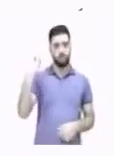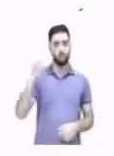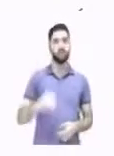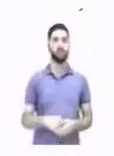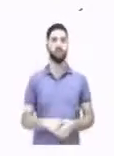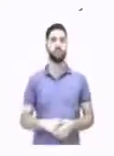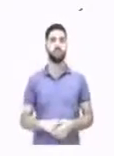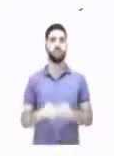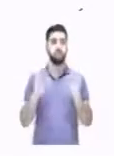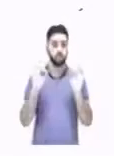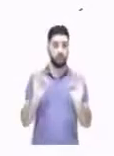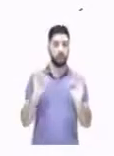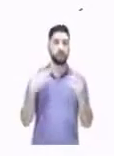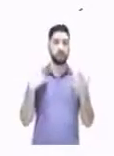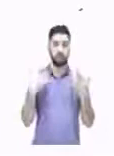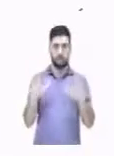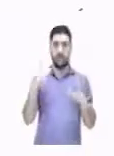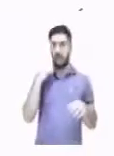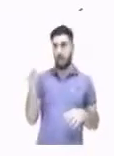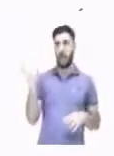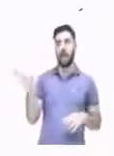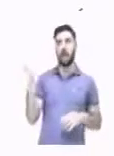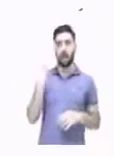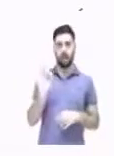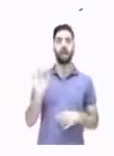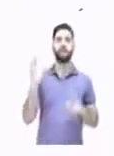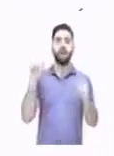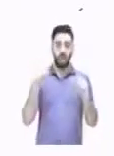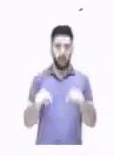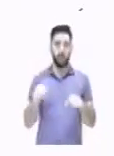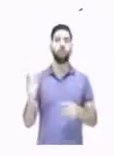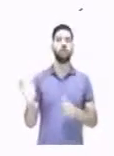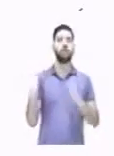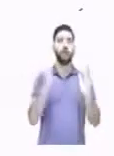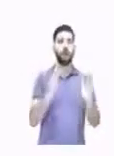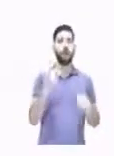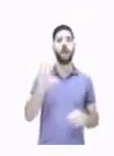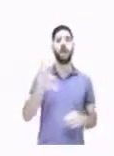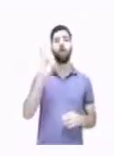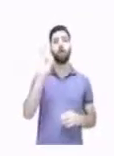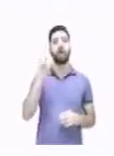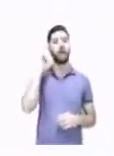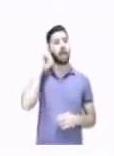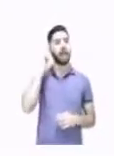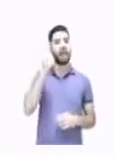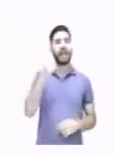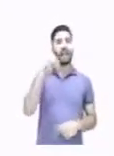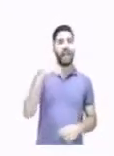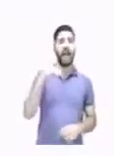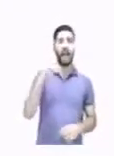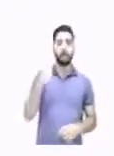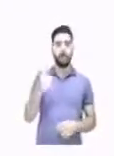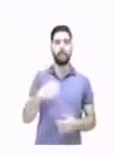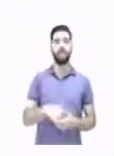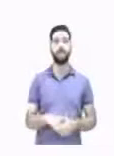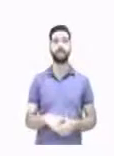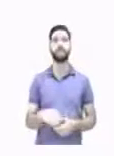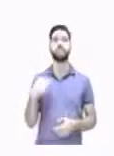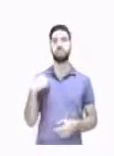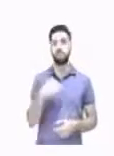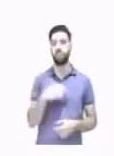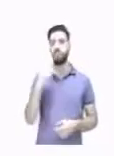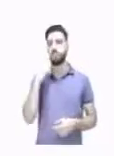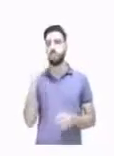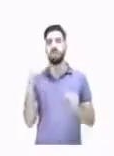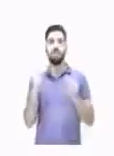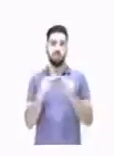grados. Entonces ya encontré beta. Ahora encontremos gamma. Gamma es más fácil porque ya sabemos, ya tenemos dos